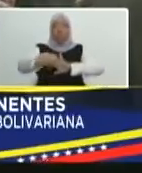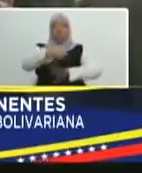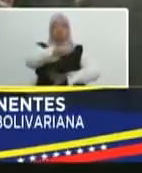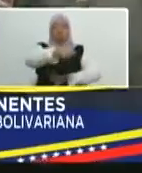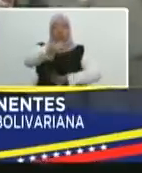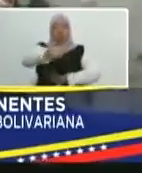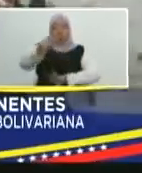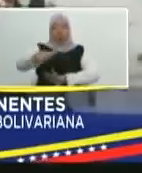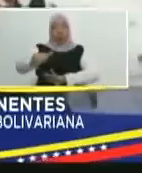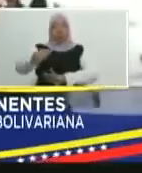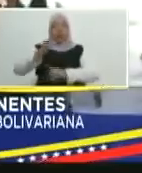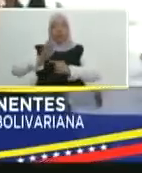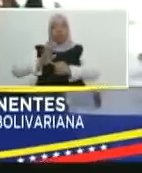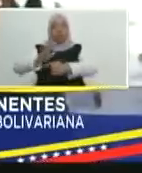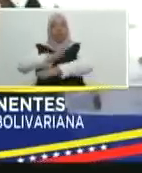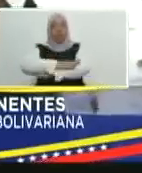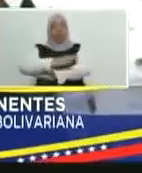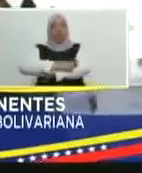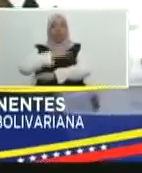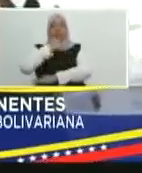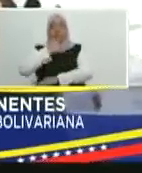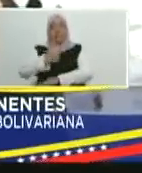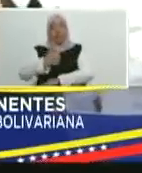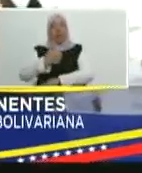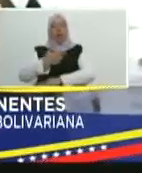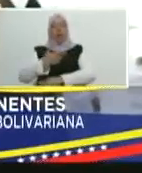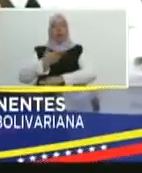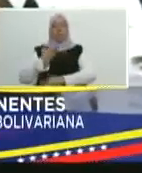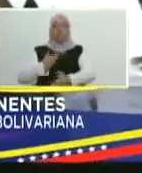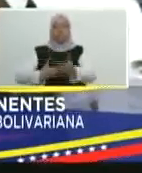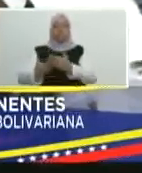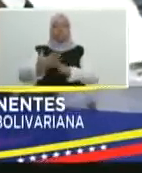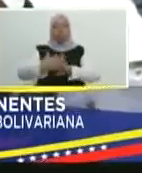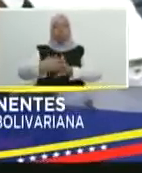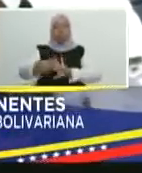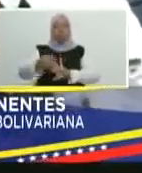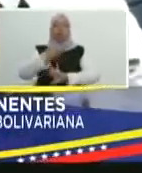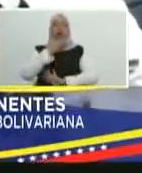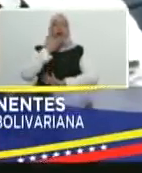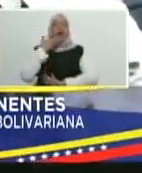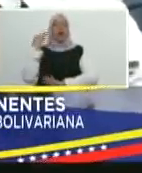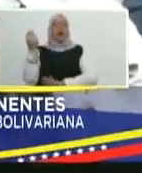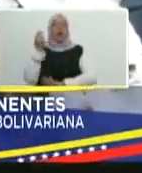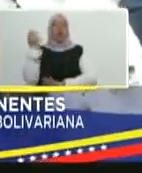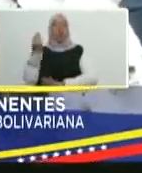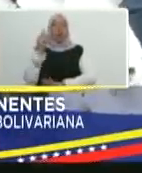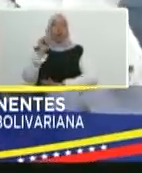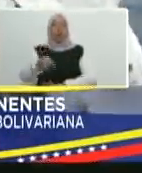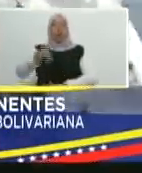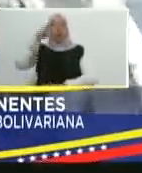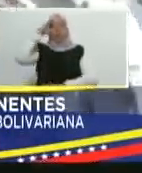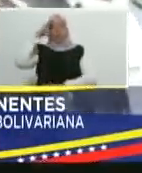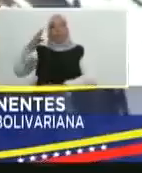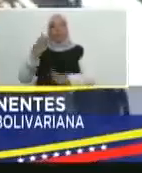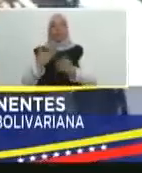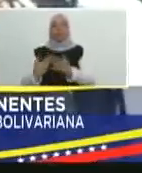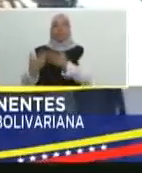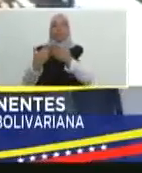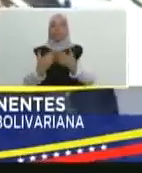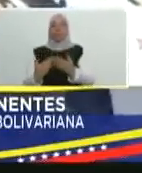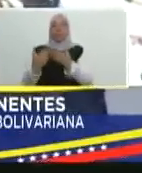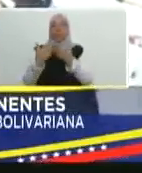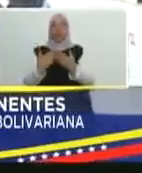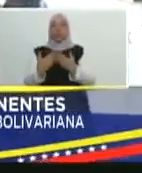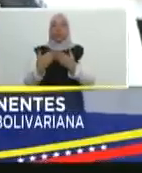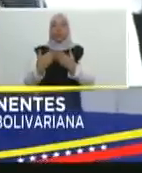de hoy más que nunca, sean ejemplo de la juventud militar que se levanta para el